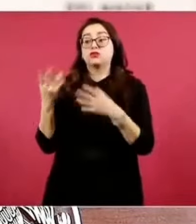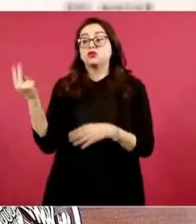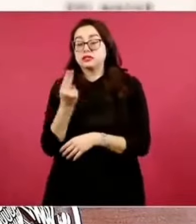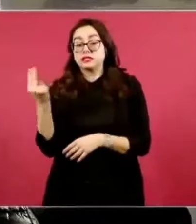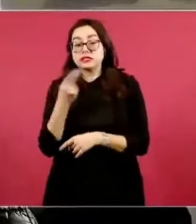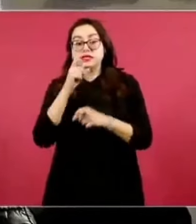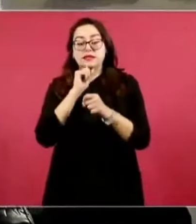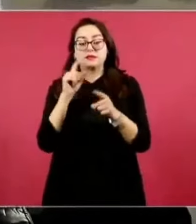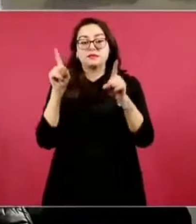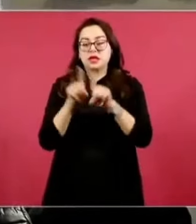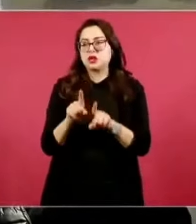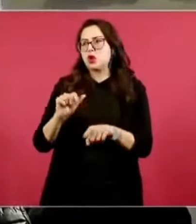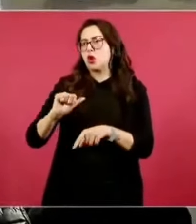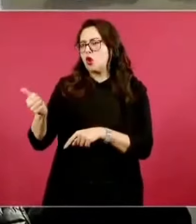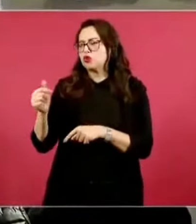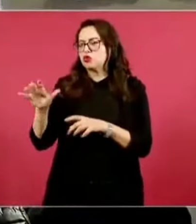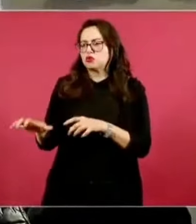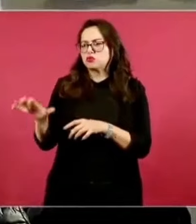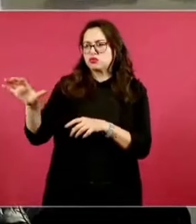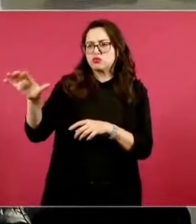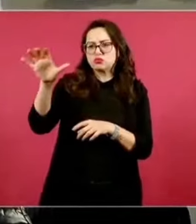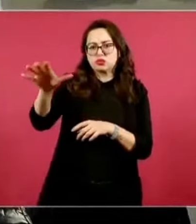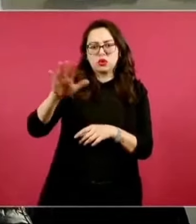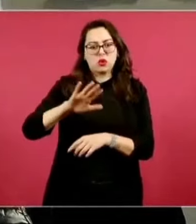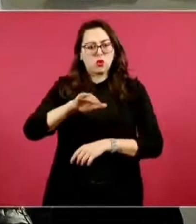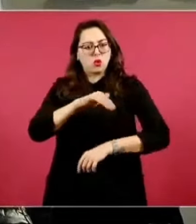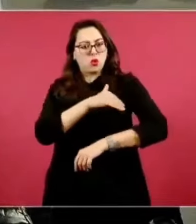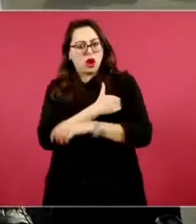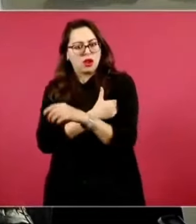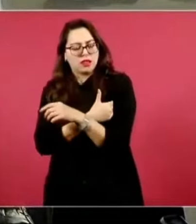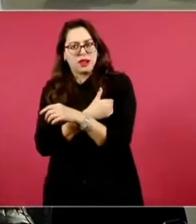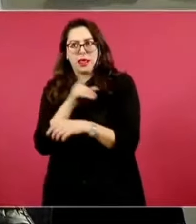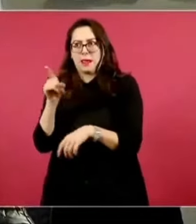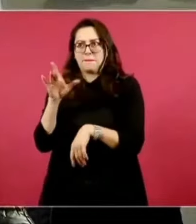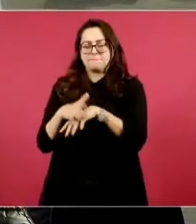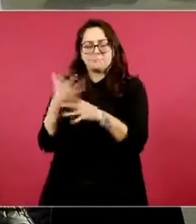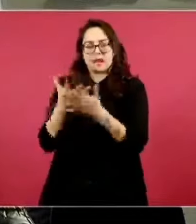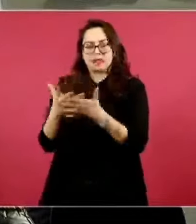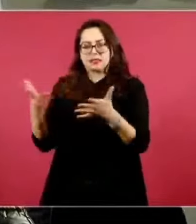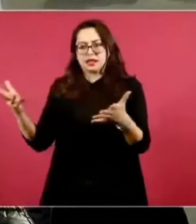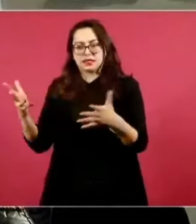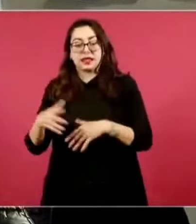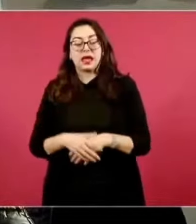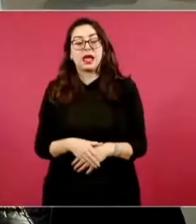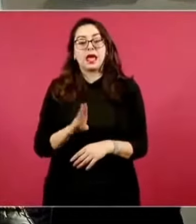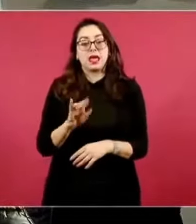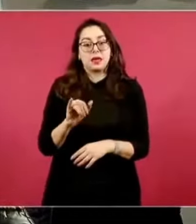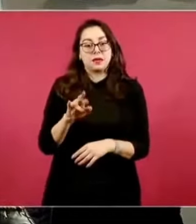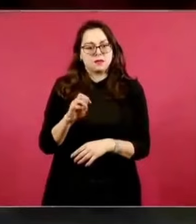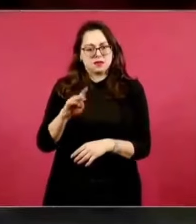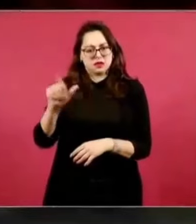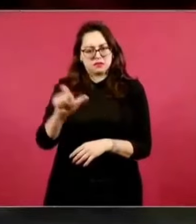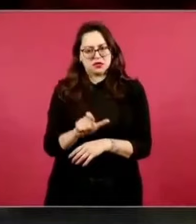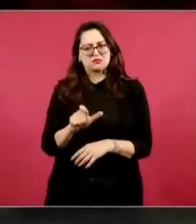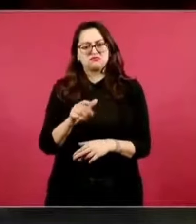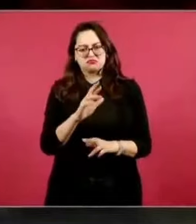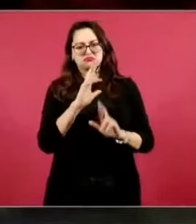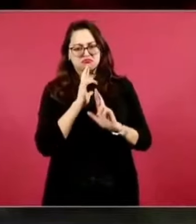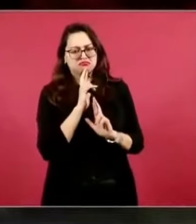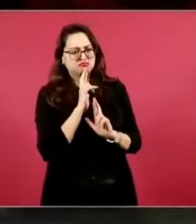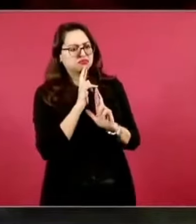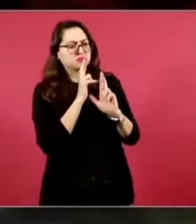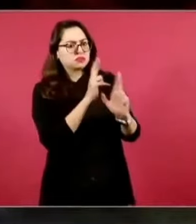de distribución y almacenamiento que es el espacio todavía más grande virmex en aras de la transparencia contesta y